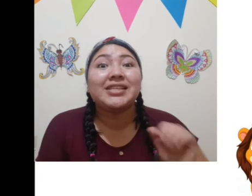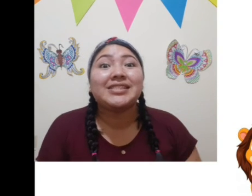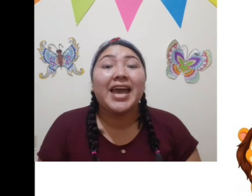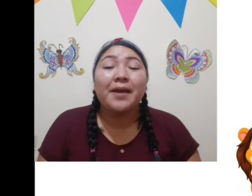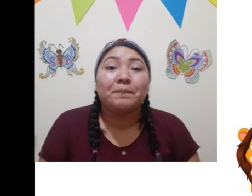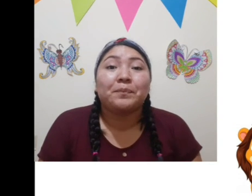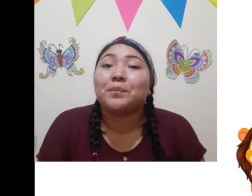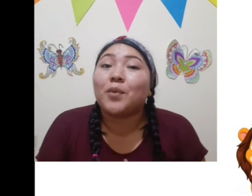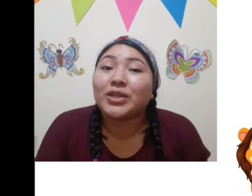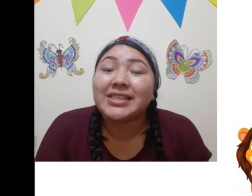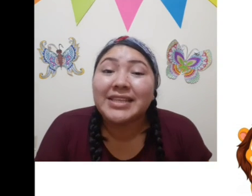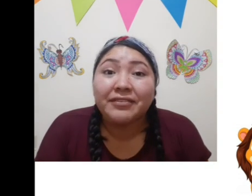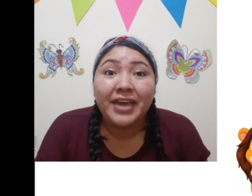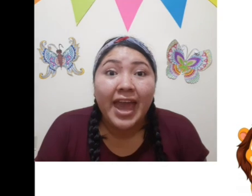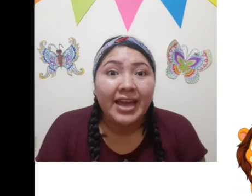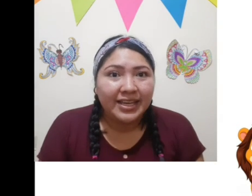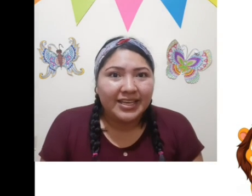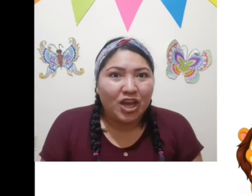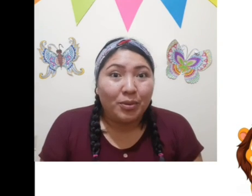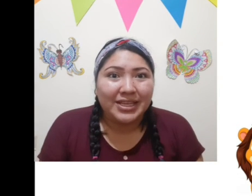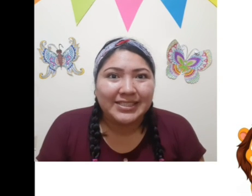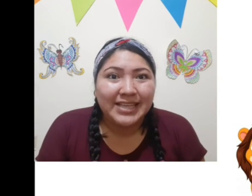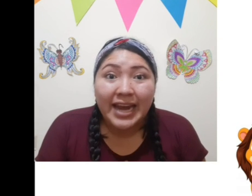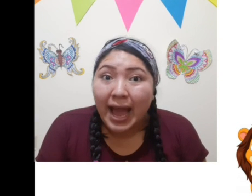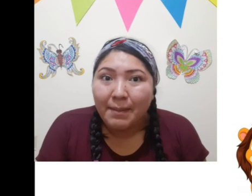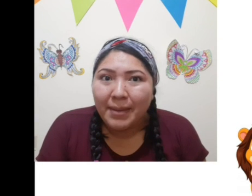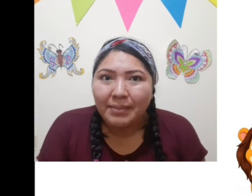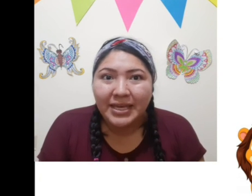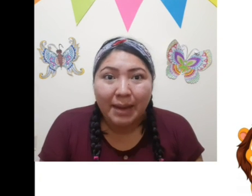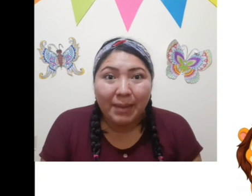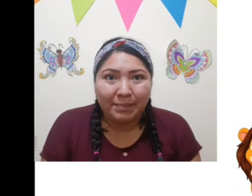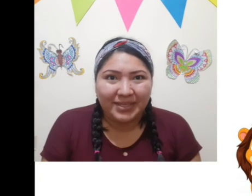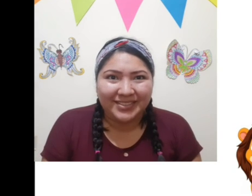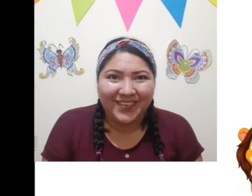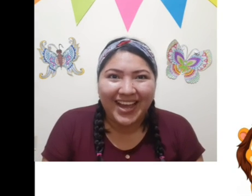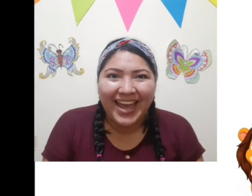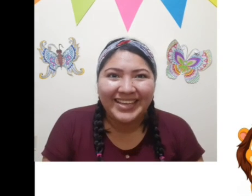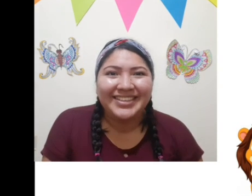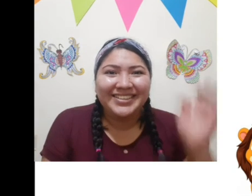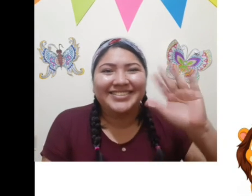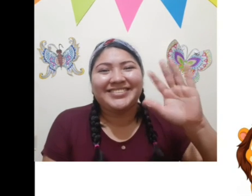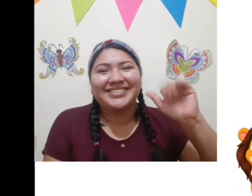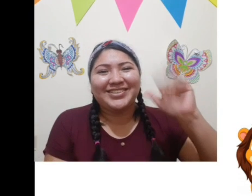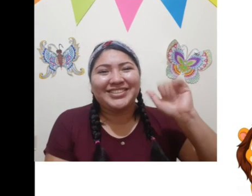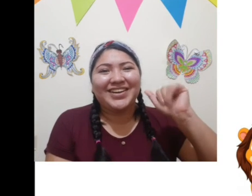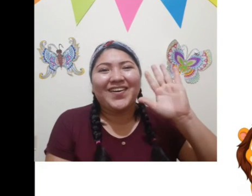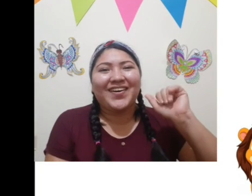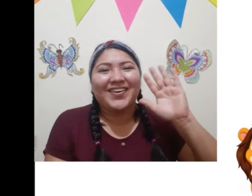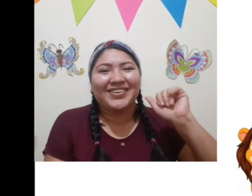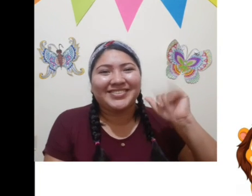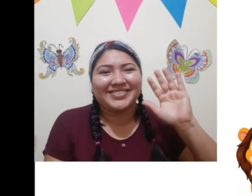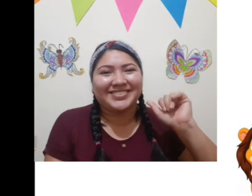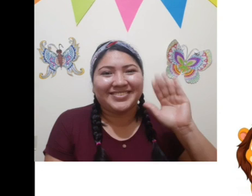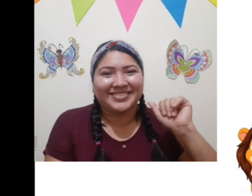cuídense pórtense bien y obedecer a mami aparte ok chicos